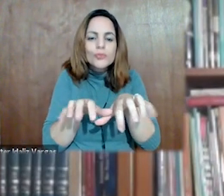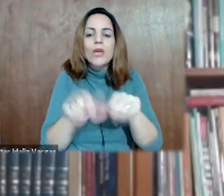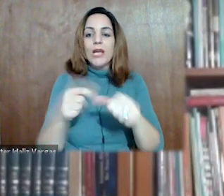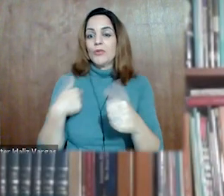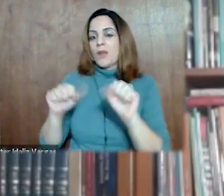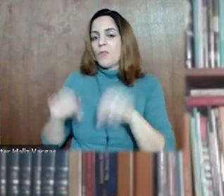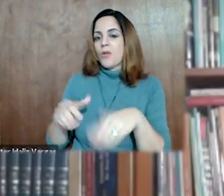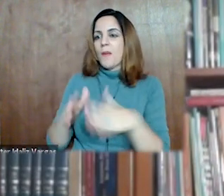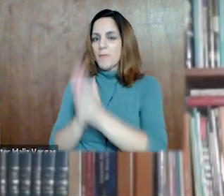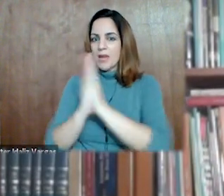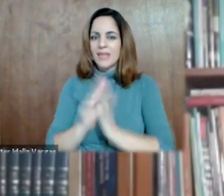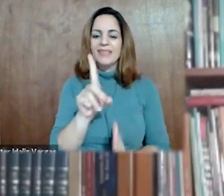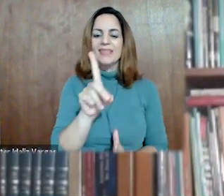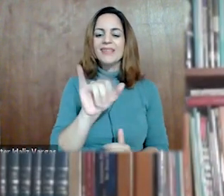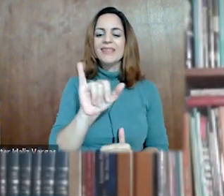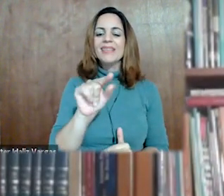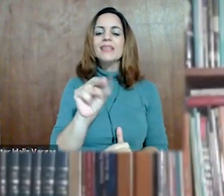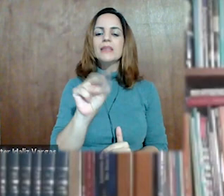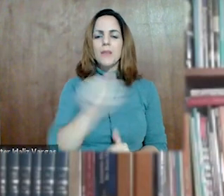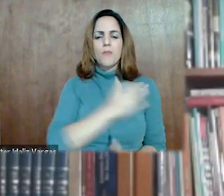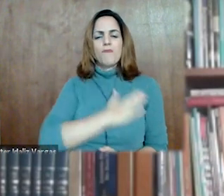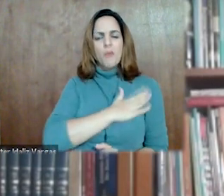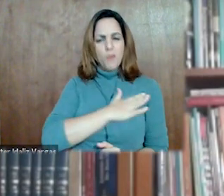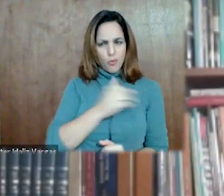a Digna que vuelva al panel.